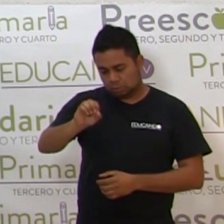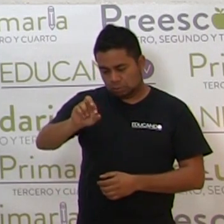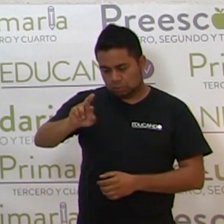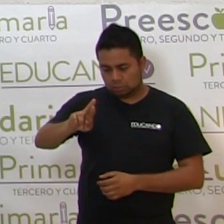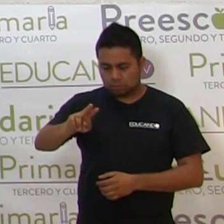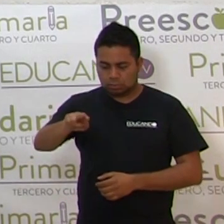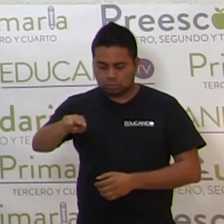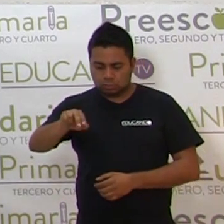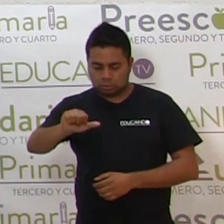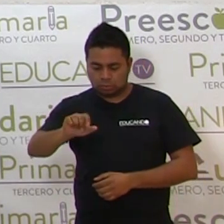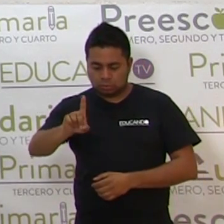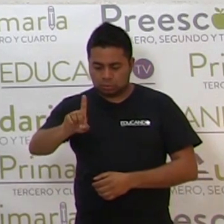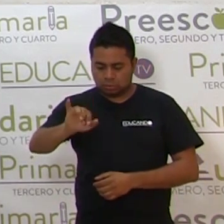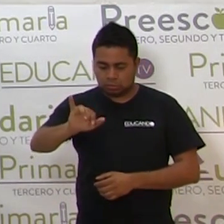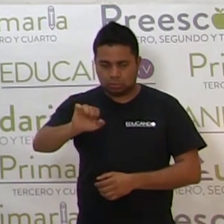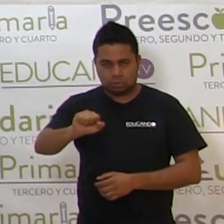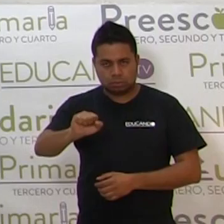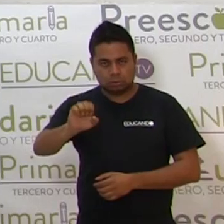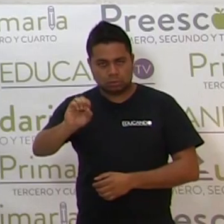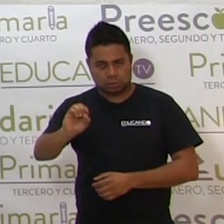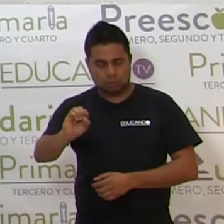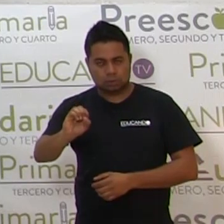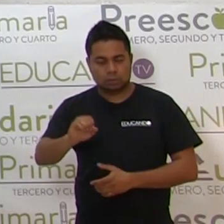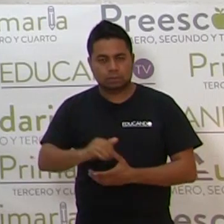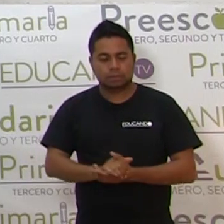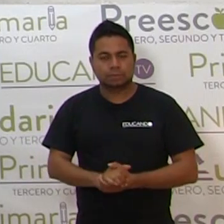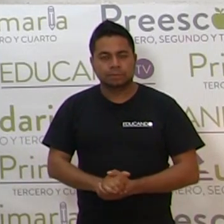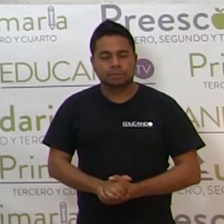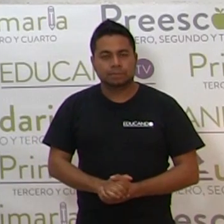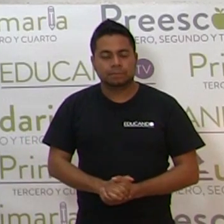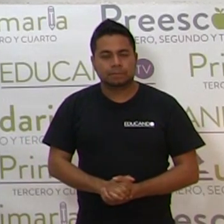tornadizo, bien, y